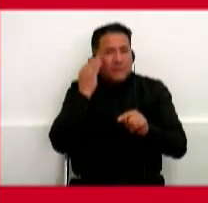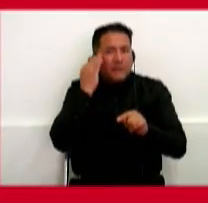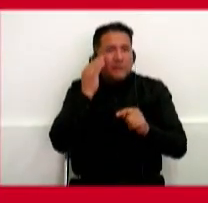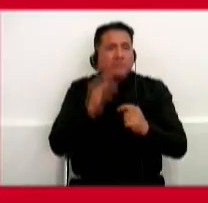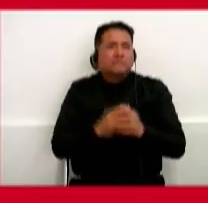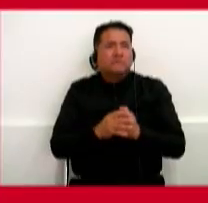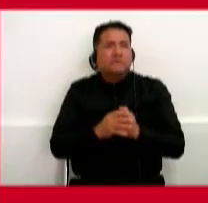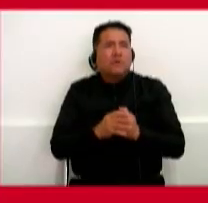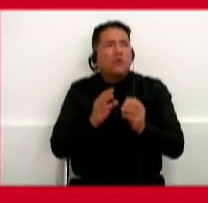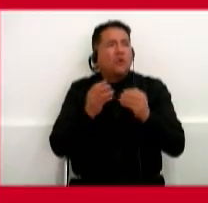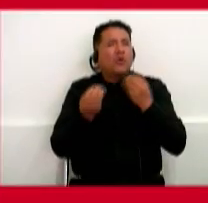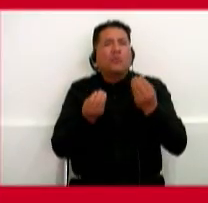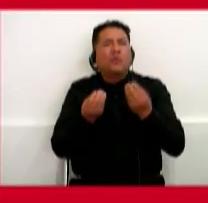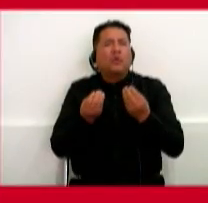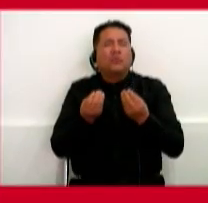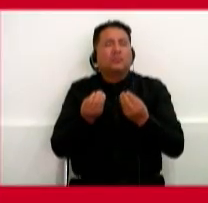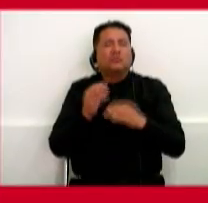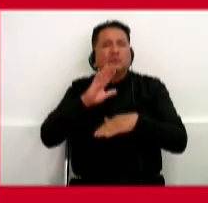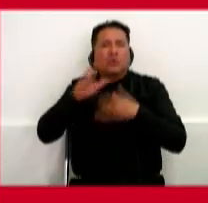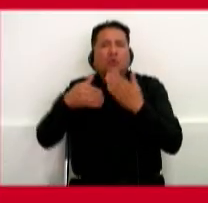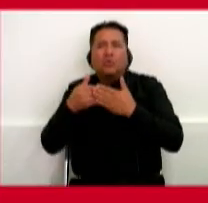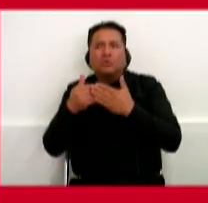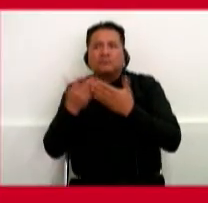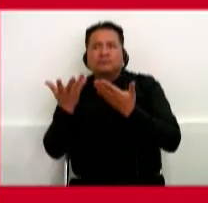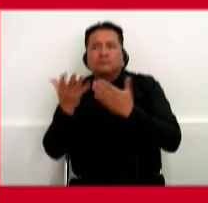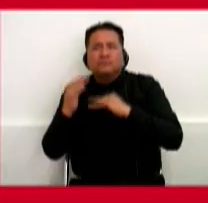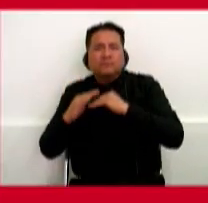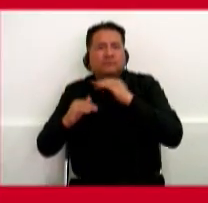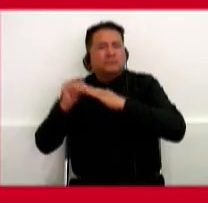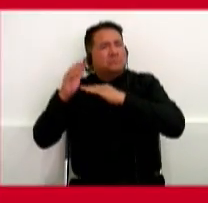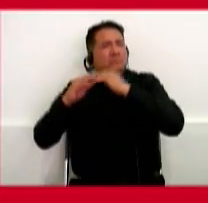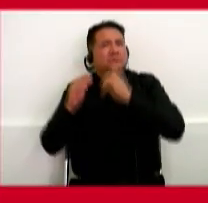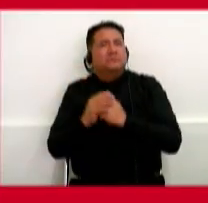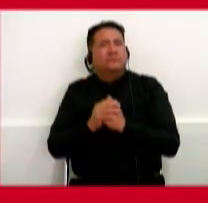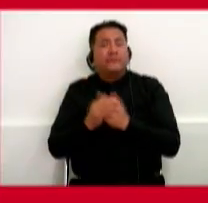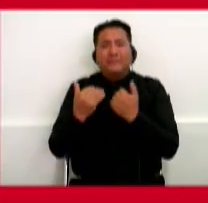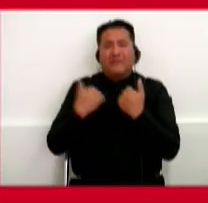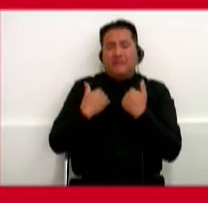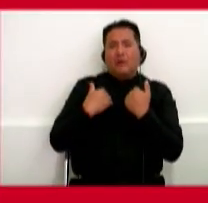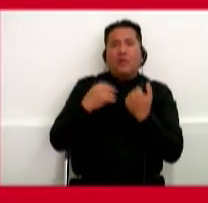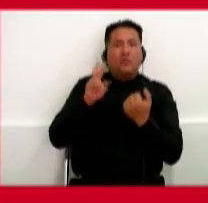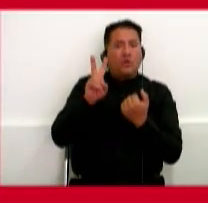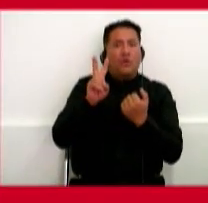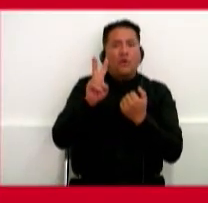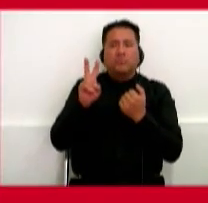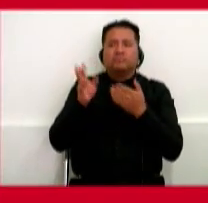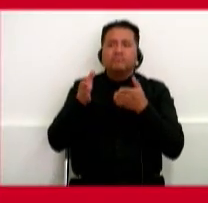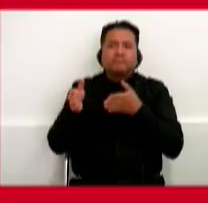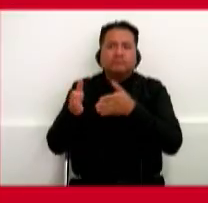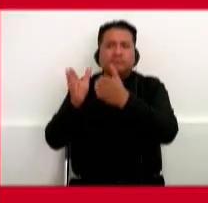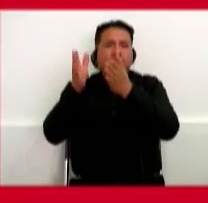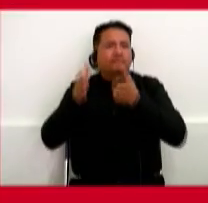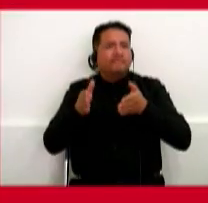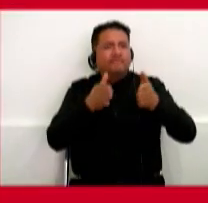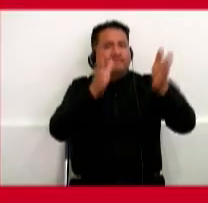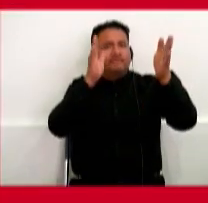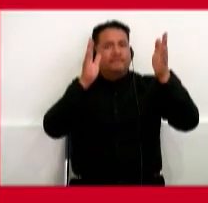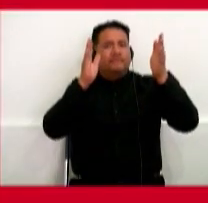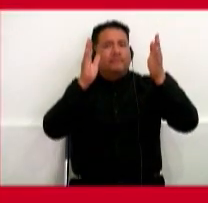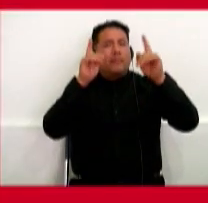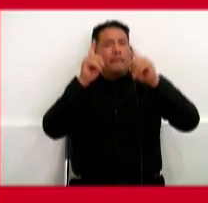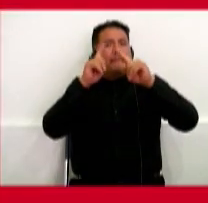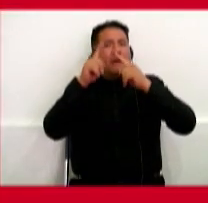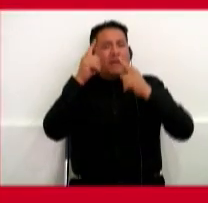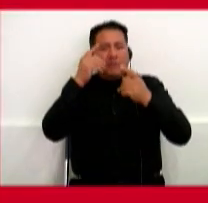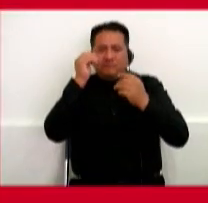construido? Uno es la fuente de datos. Para eso tenemos 2 fuentes de datos principalmente, como lo vemos ahí. Uno